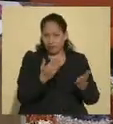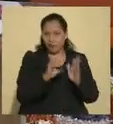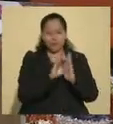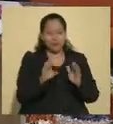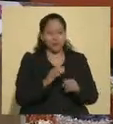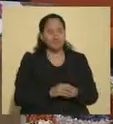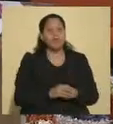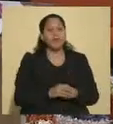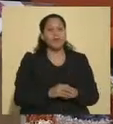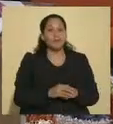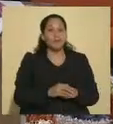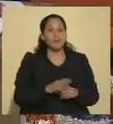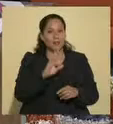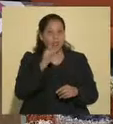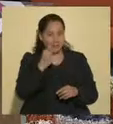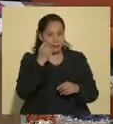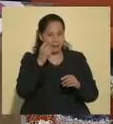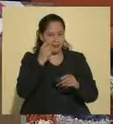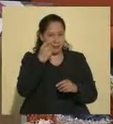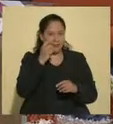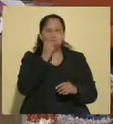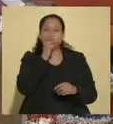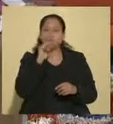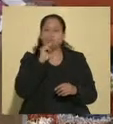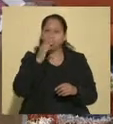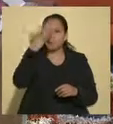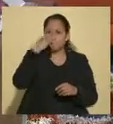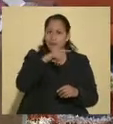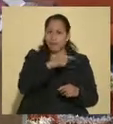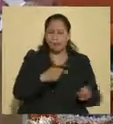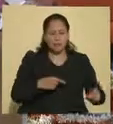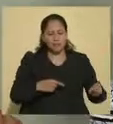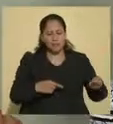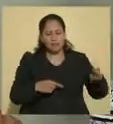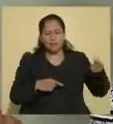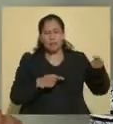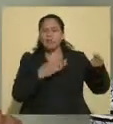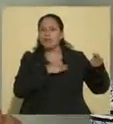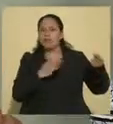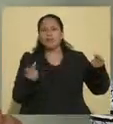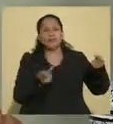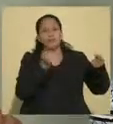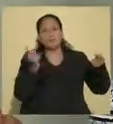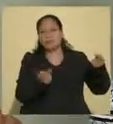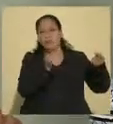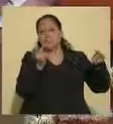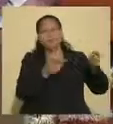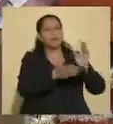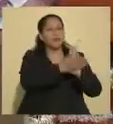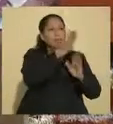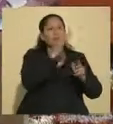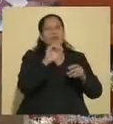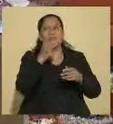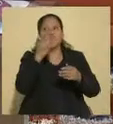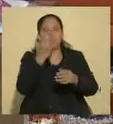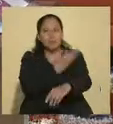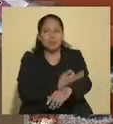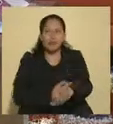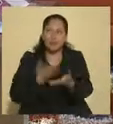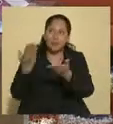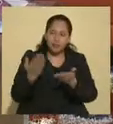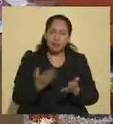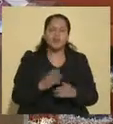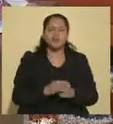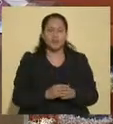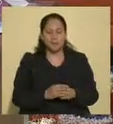ya, además, por favor, como padres te das cuenta, el hijo crece, el hijo pregunta, el hijo sale, el hijo regresa más tarde. Entonces,